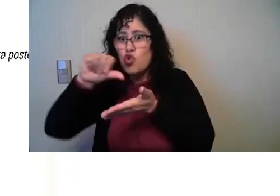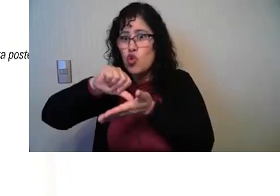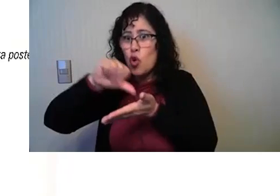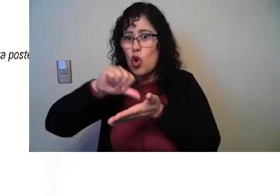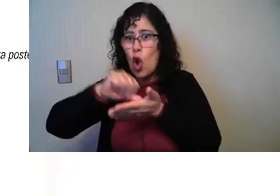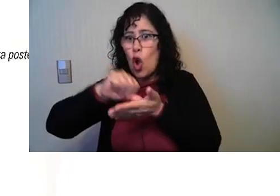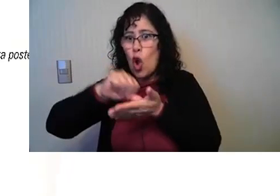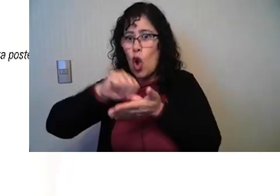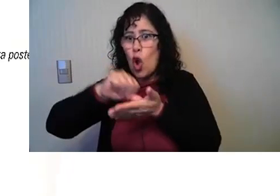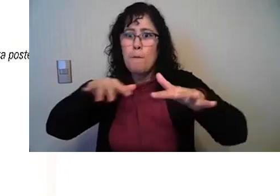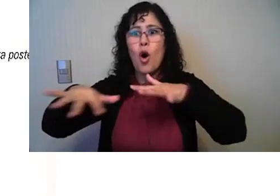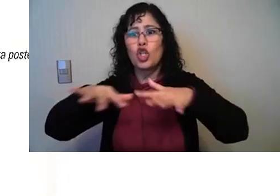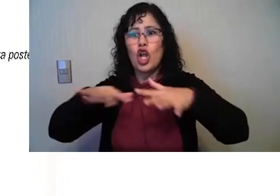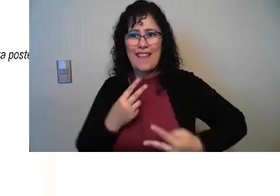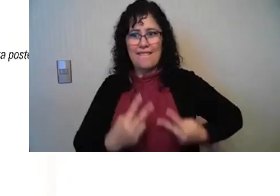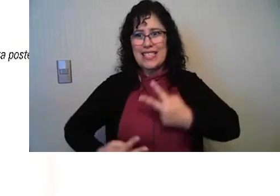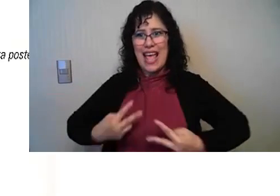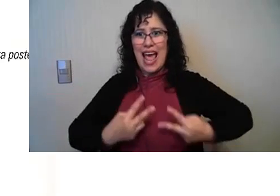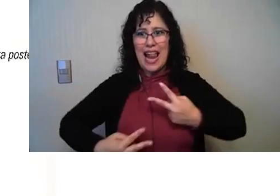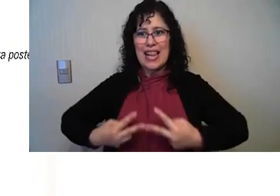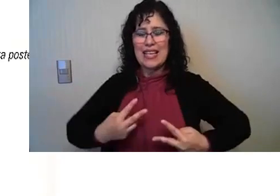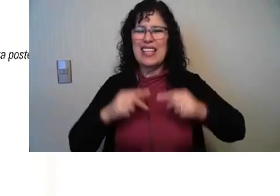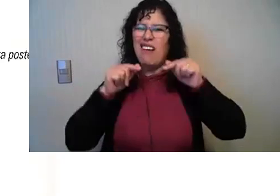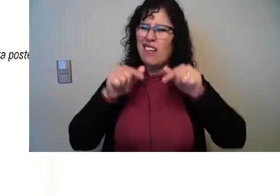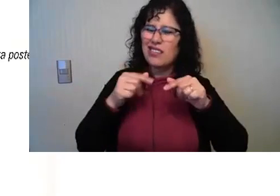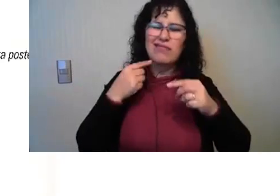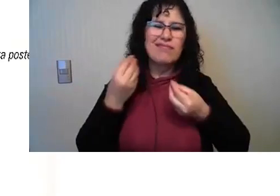motores viscerales que tienen una acción